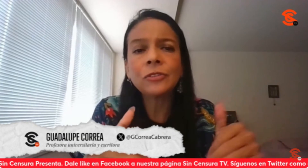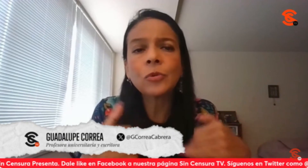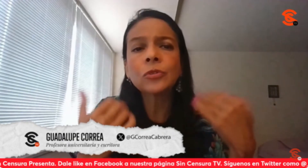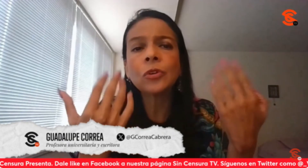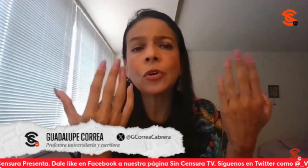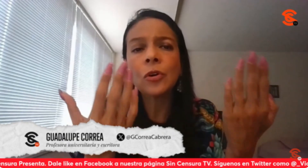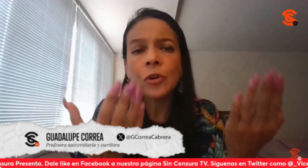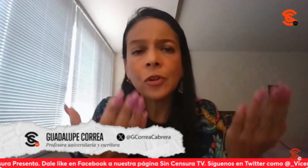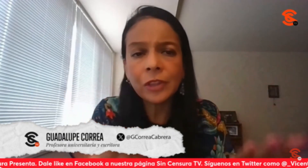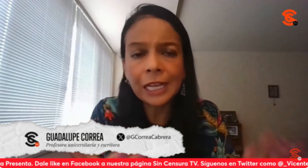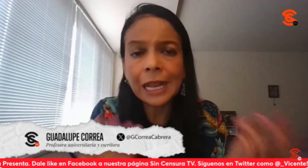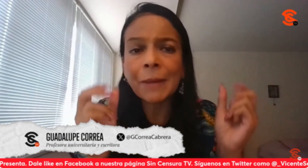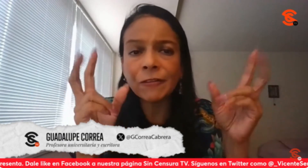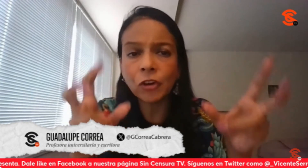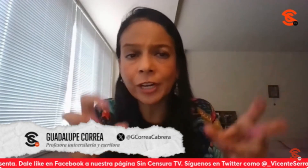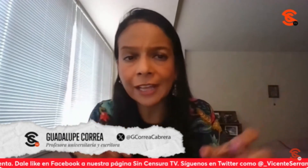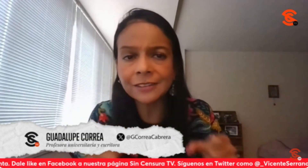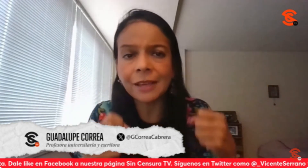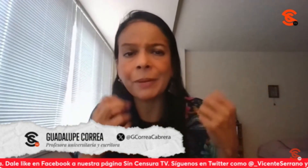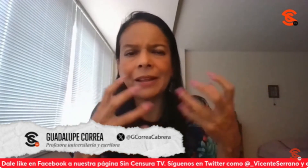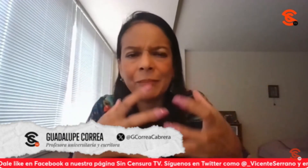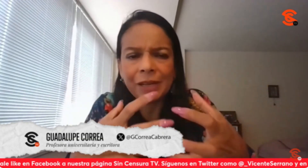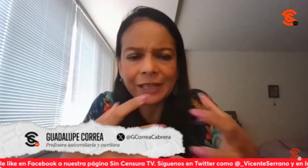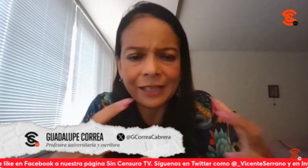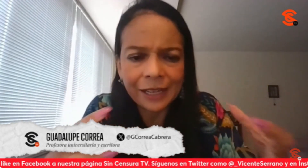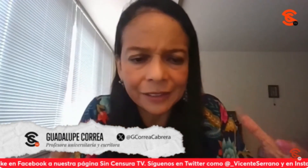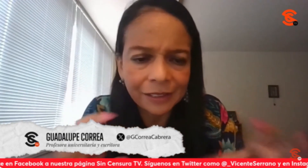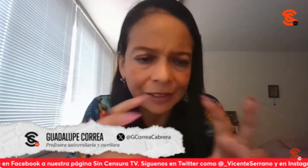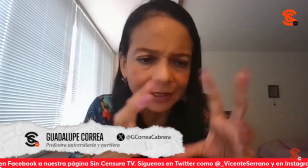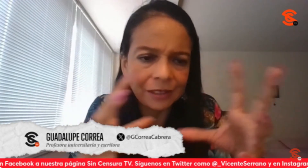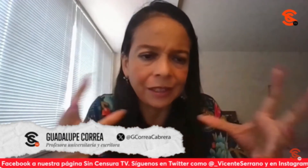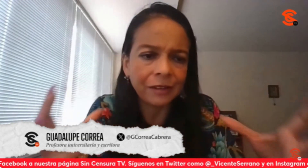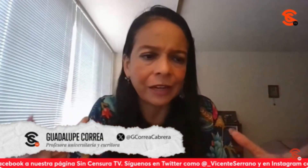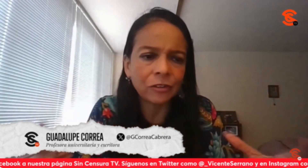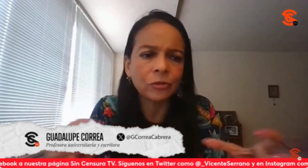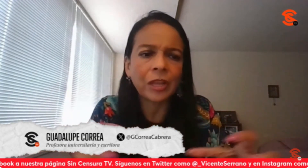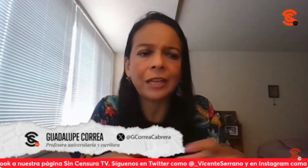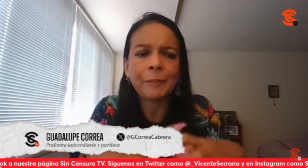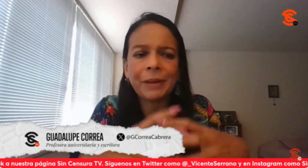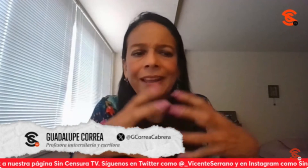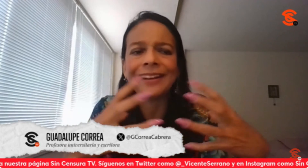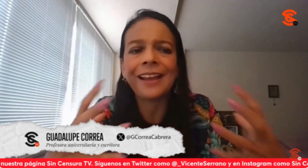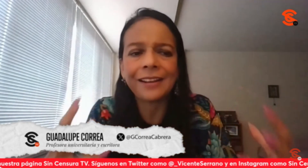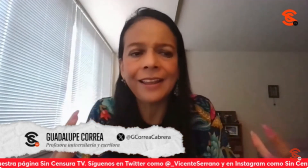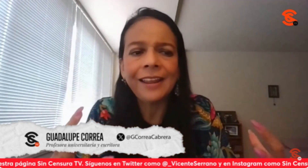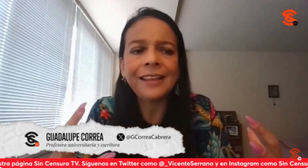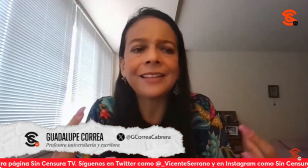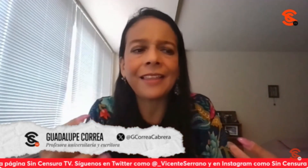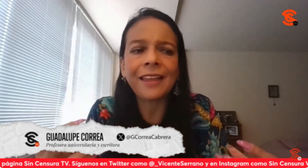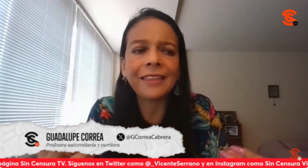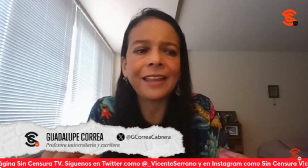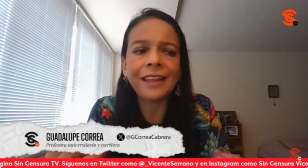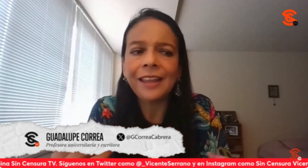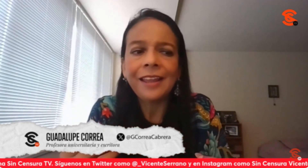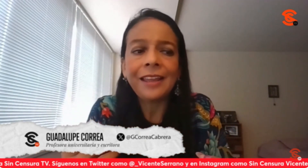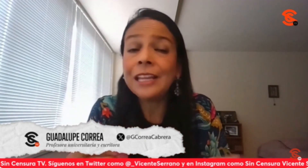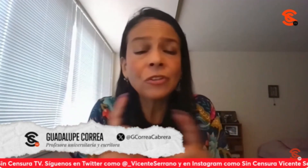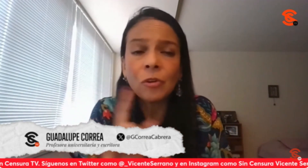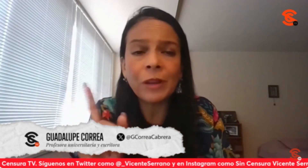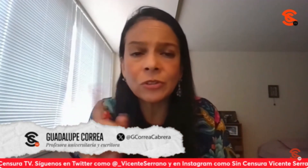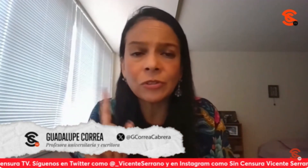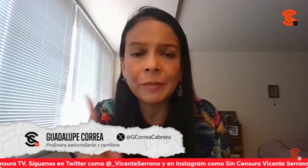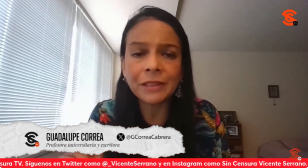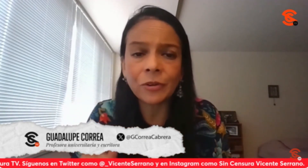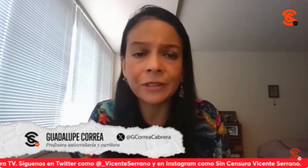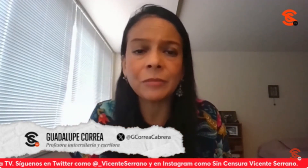el discurso de la mafiocracia para generar, de Edgardo Buscaglia, para generar esta idea de que, y esto